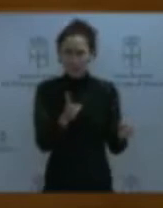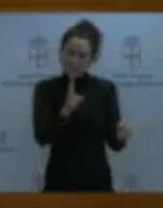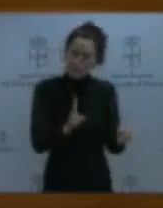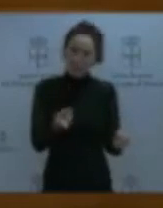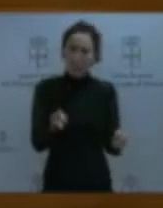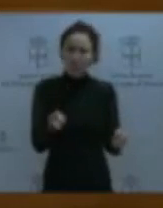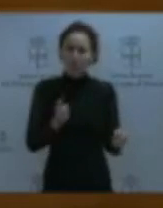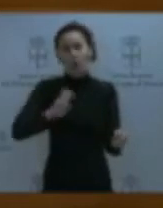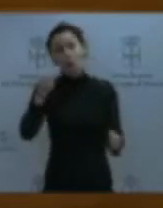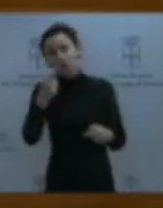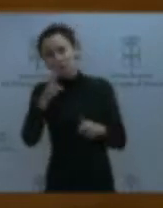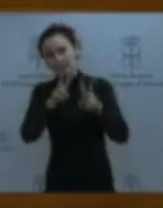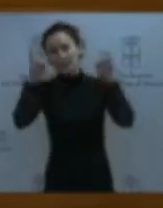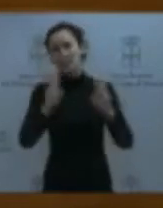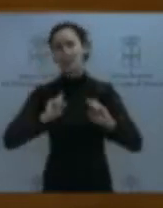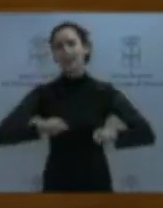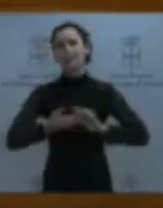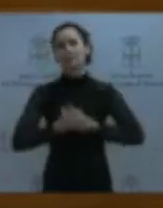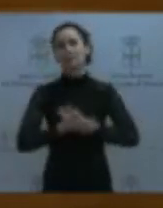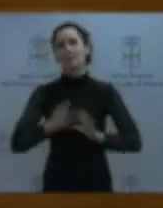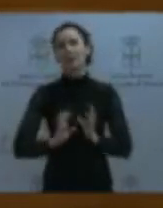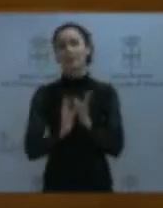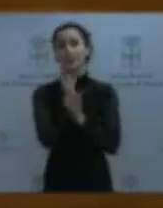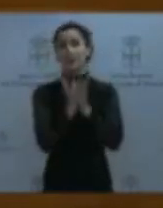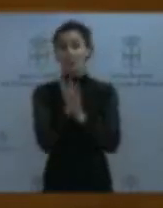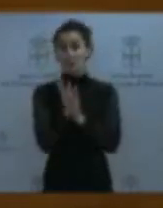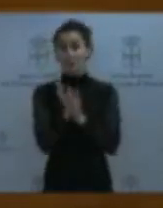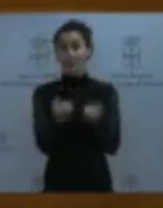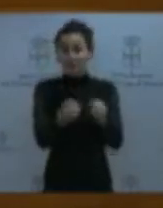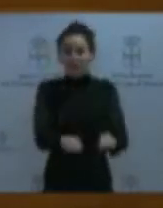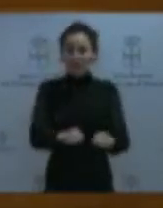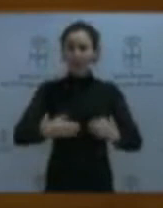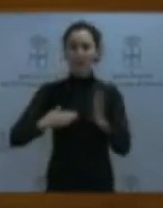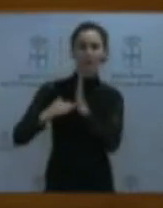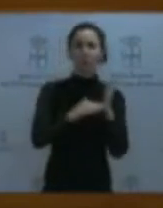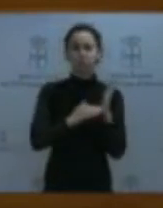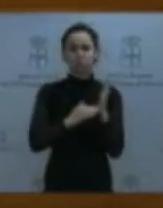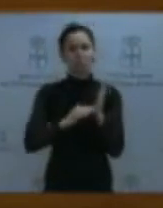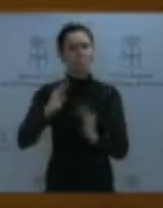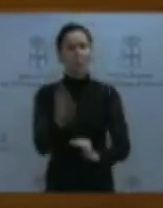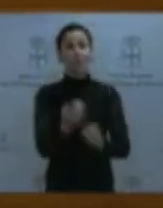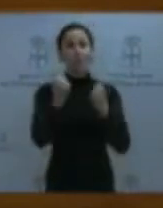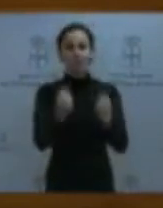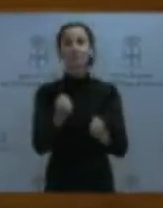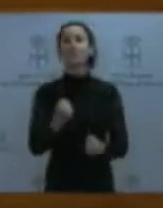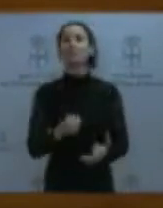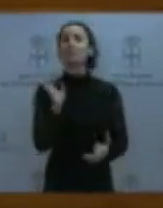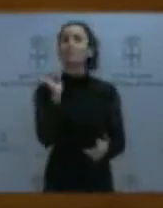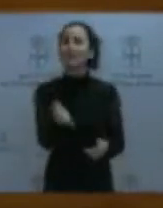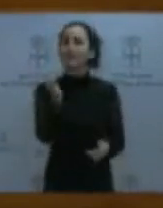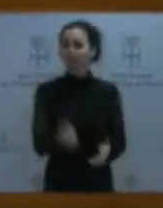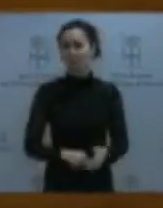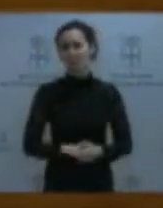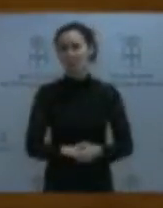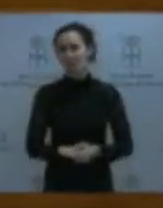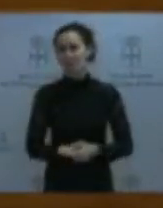del cierre de la térmica, efectivamente los camioneros son uno de los sectores más perjudicados. Y precisamente presentan